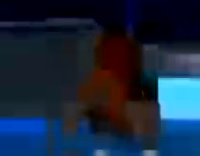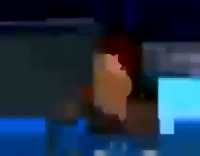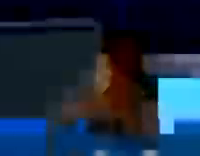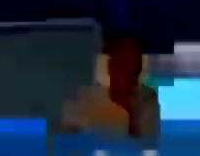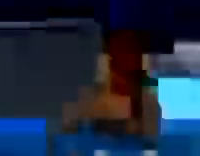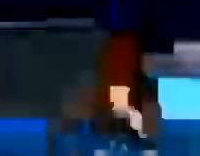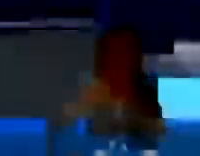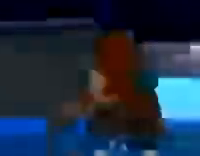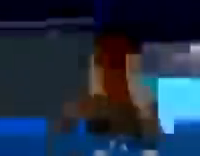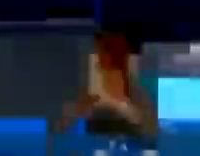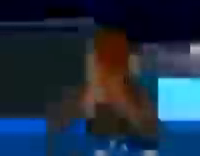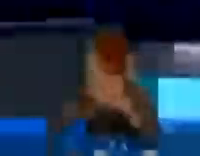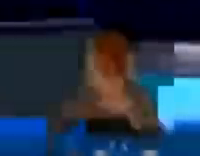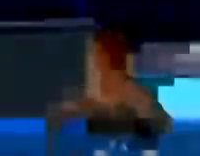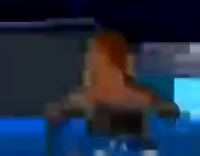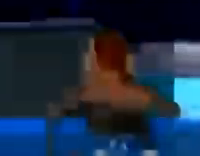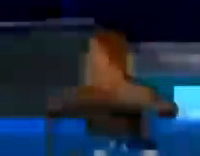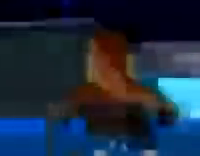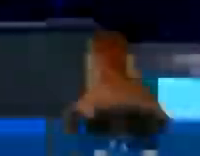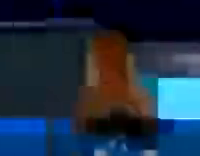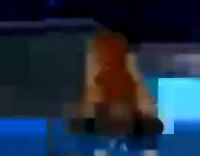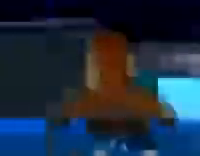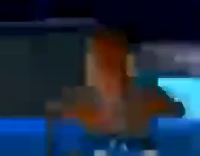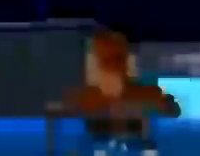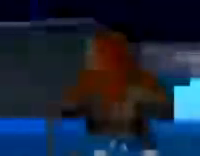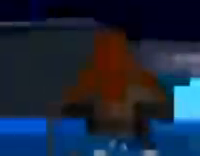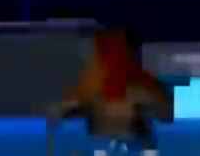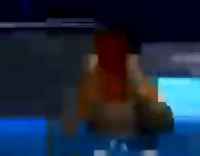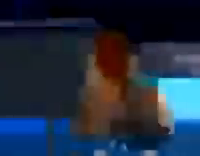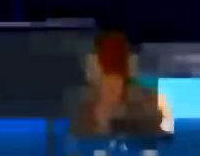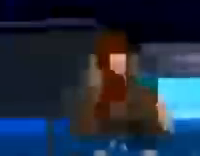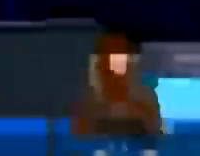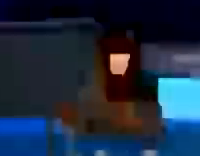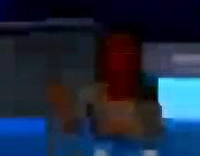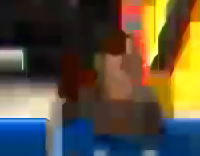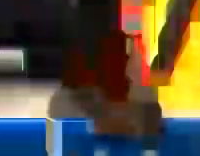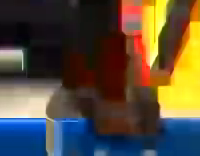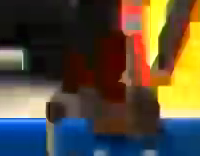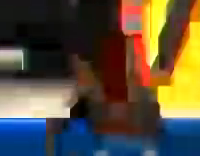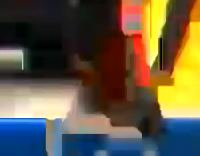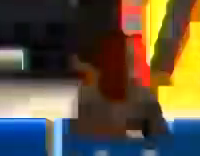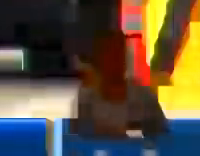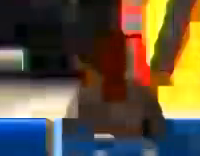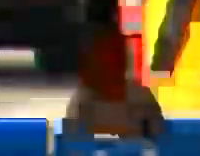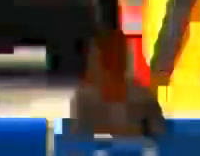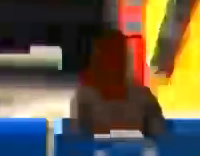meses iniciará la construcción de los nuevos peajes y de un paso lateral.